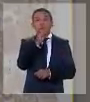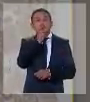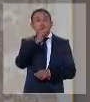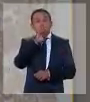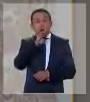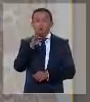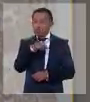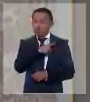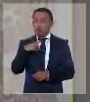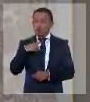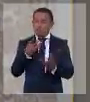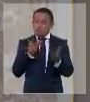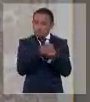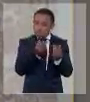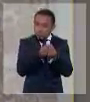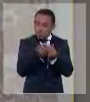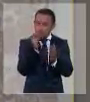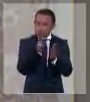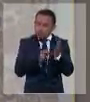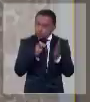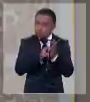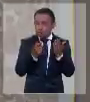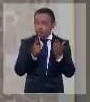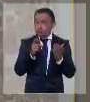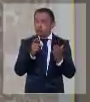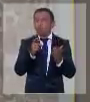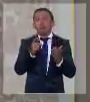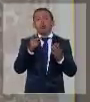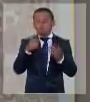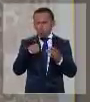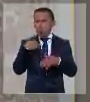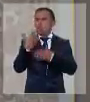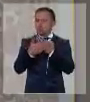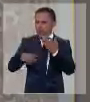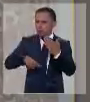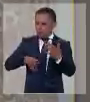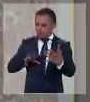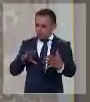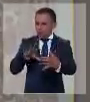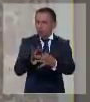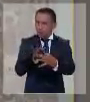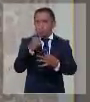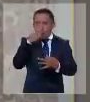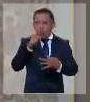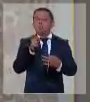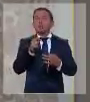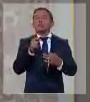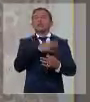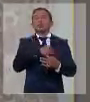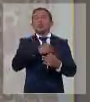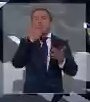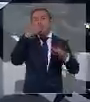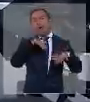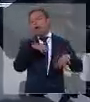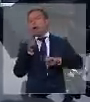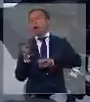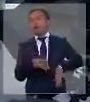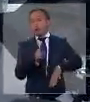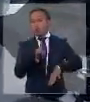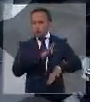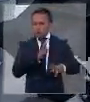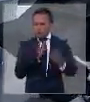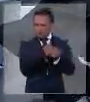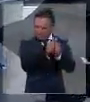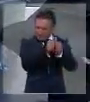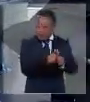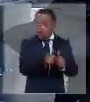eso. Trabajaremos con los padres para ayudar a que sus hijos se conserven en las escuelas. O sea, usted está en los padres. Así es. Gracias, candidato. No le cargamos todo a los